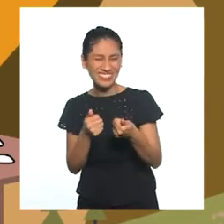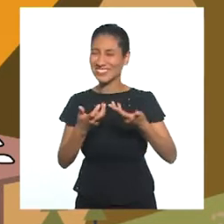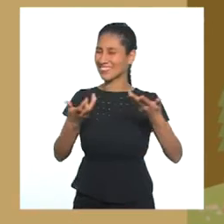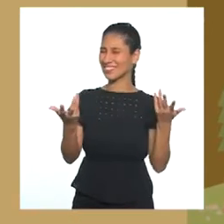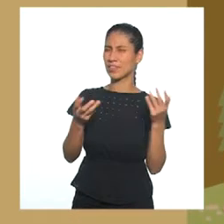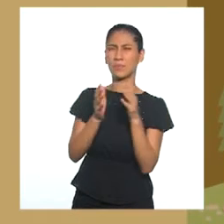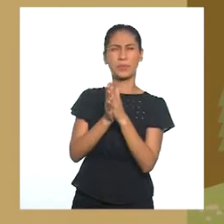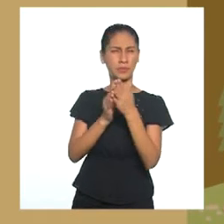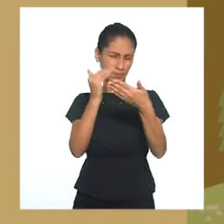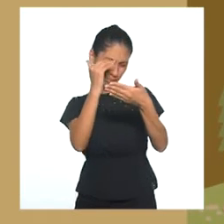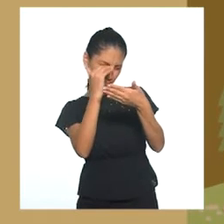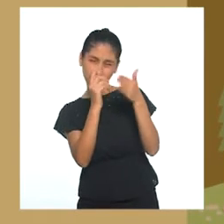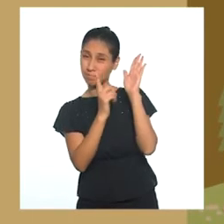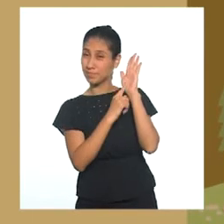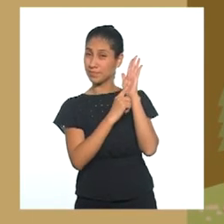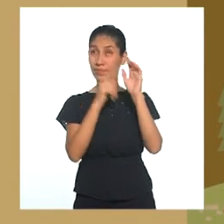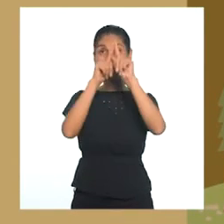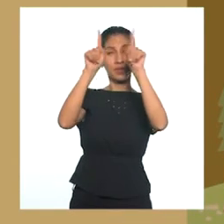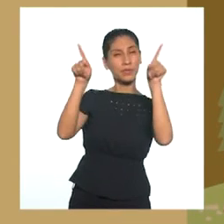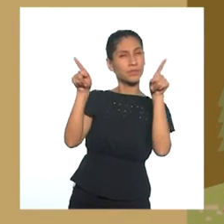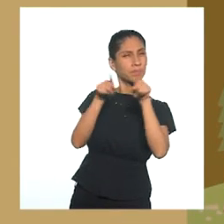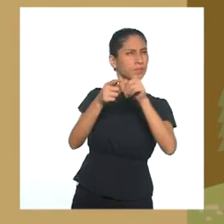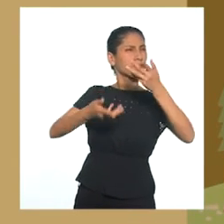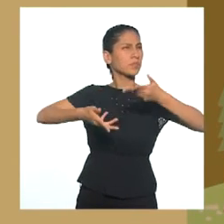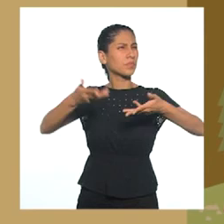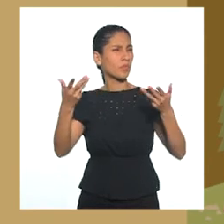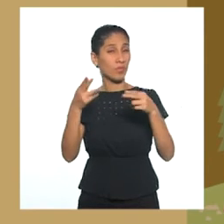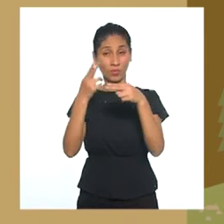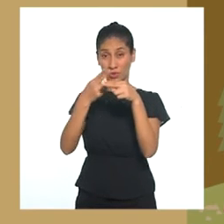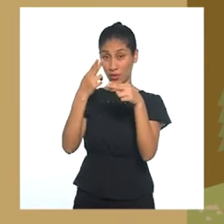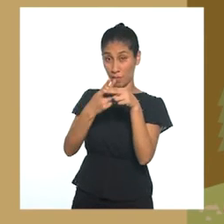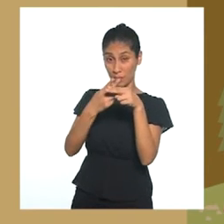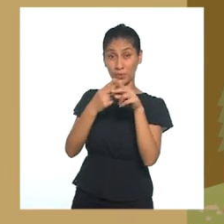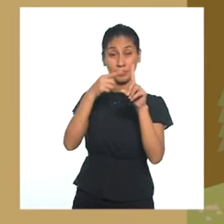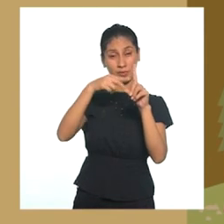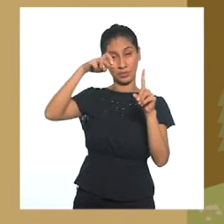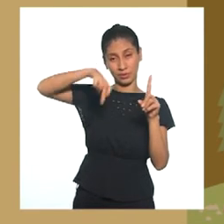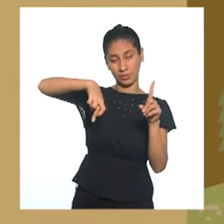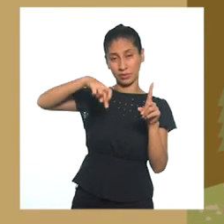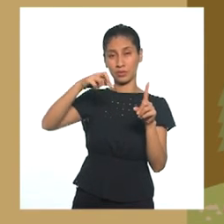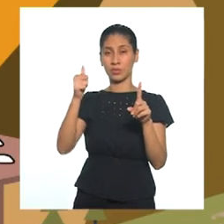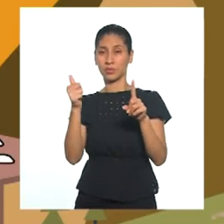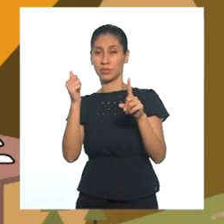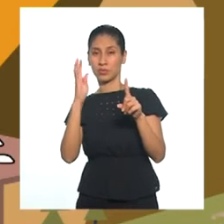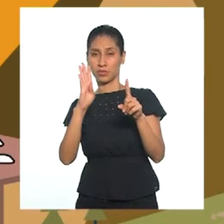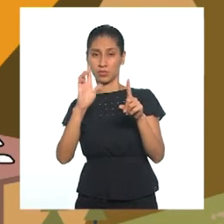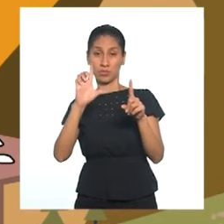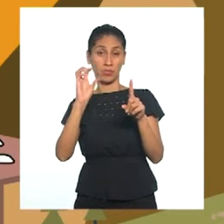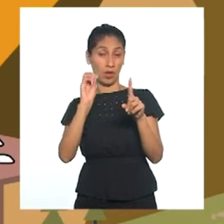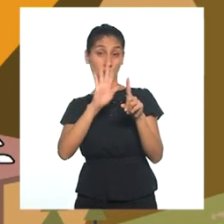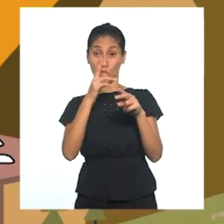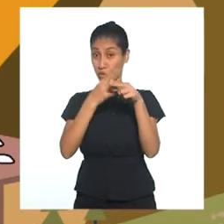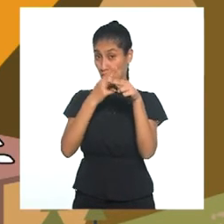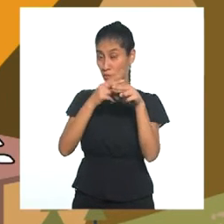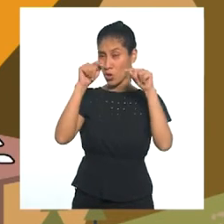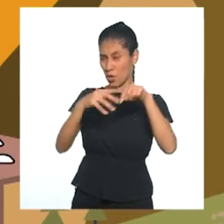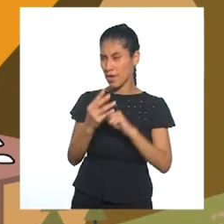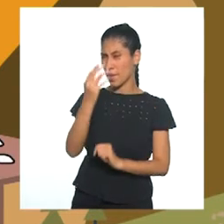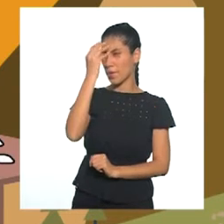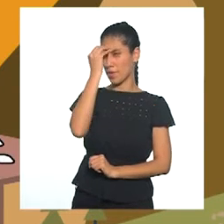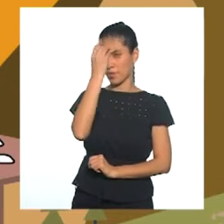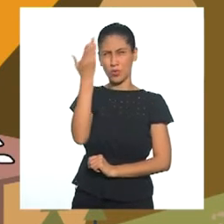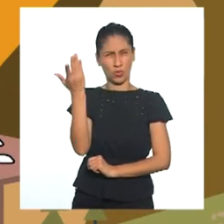bien! Tenemos aquí, en nuestra pizarra palabrera, el nombre de Pablo. Hoy aprenderemos